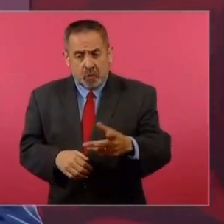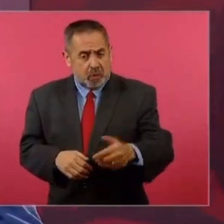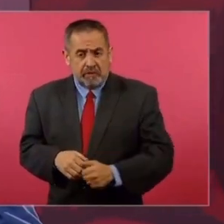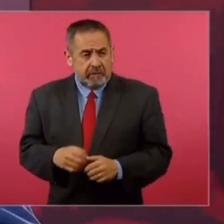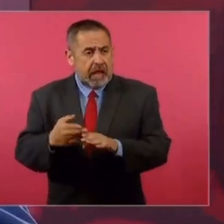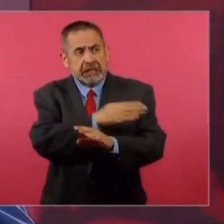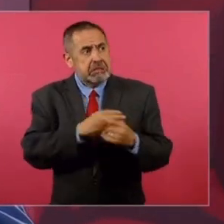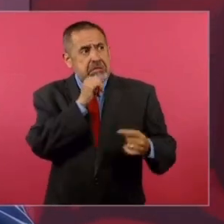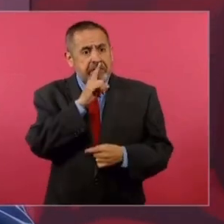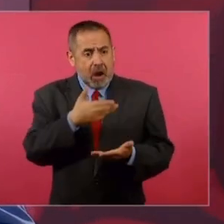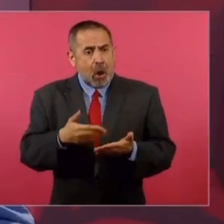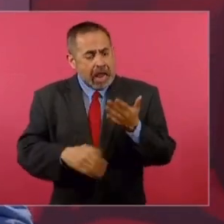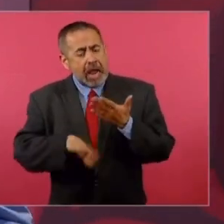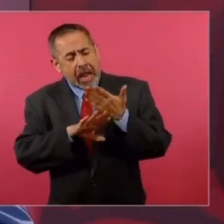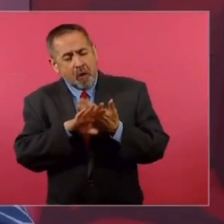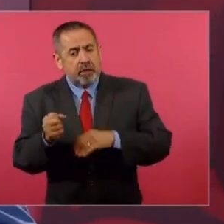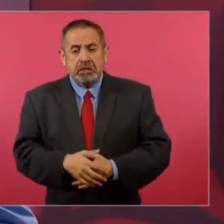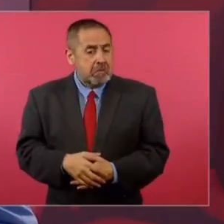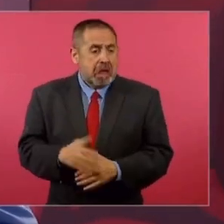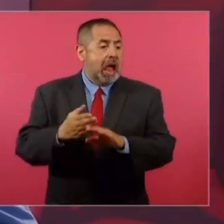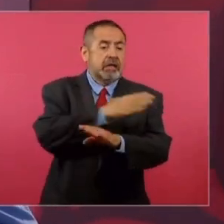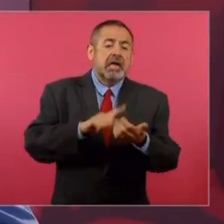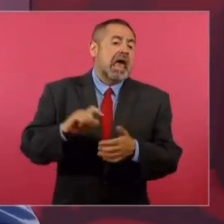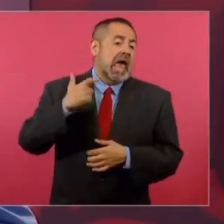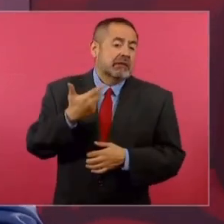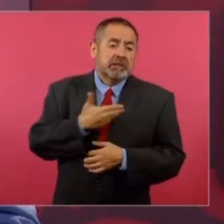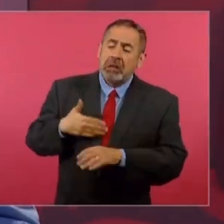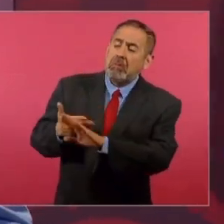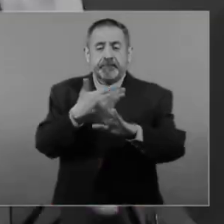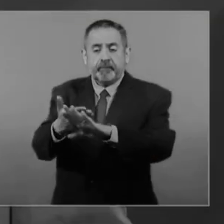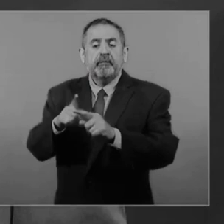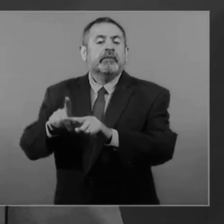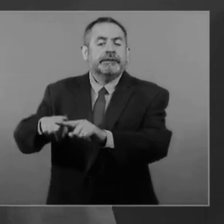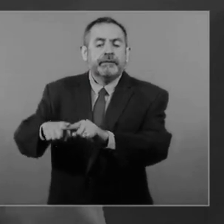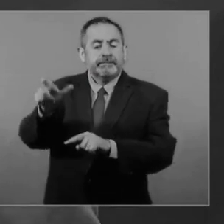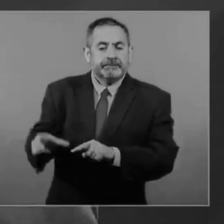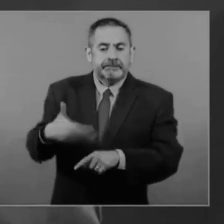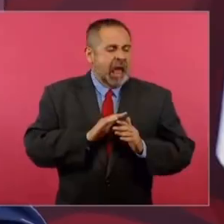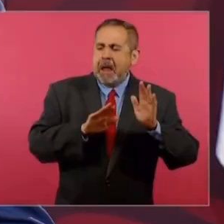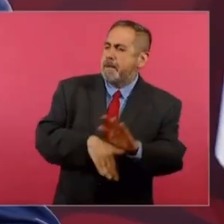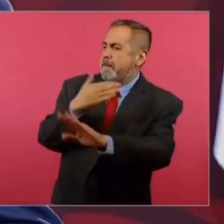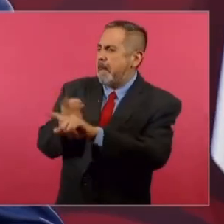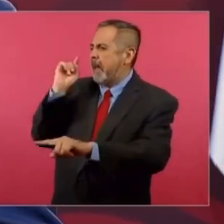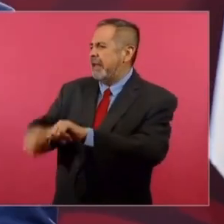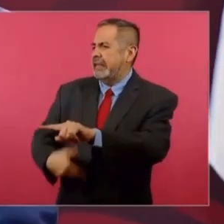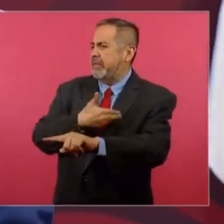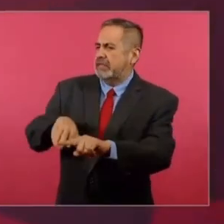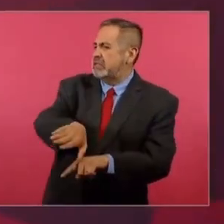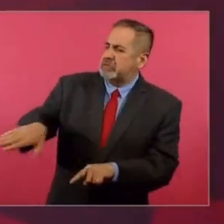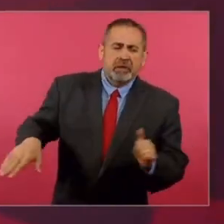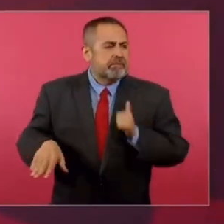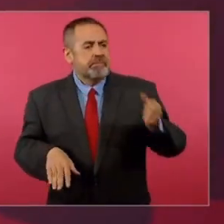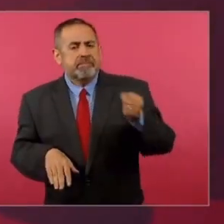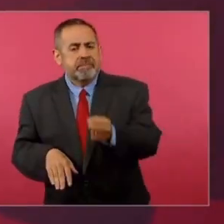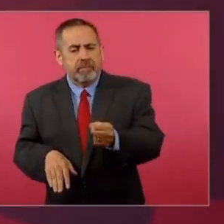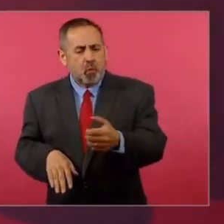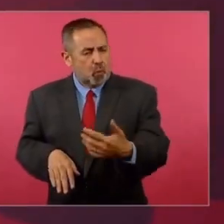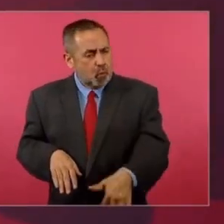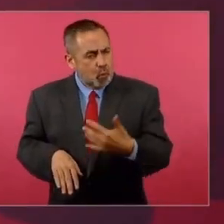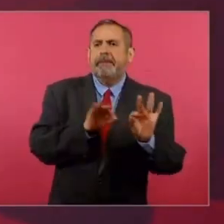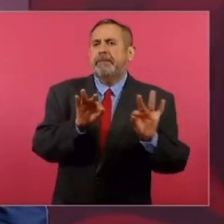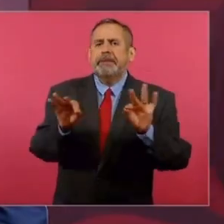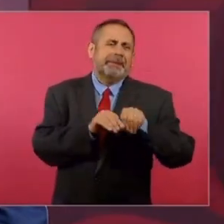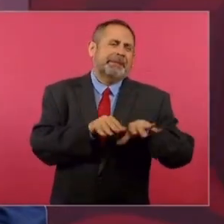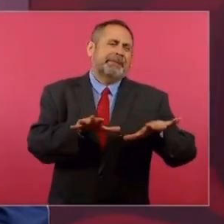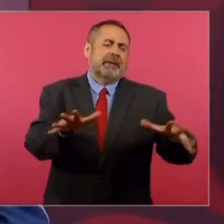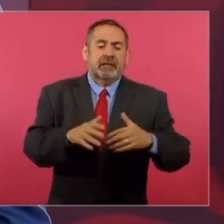sin precedente. Algo que no se veía desde el tiempo del presidente Madero. Ahora son golpes